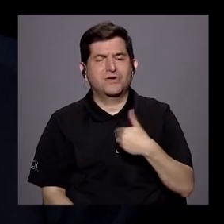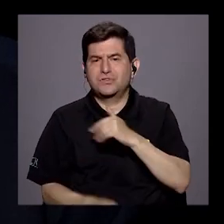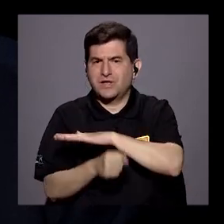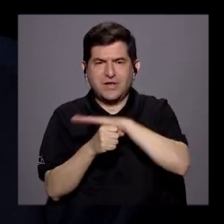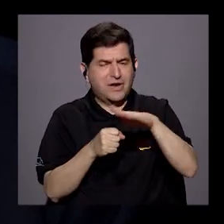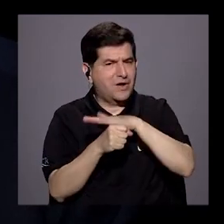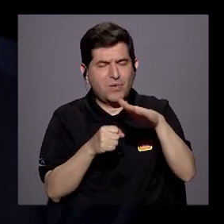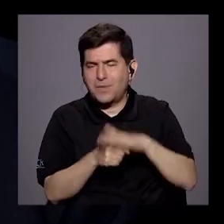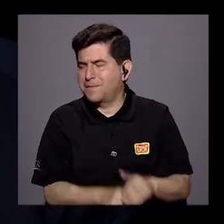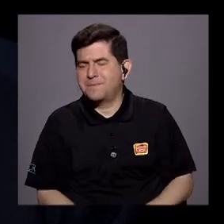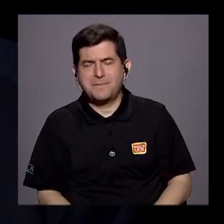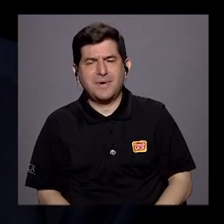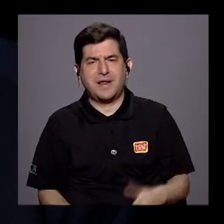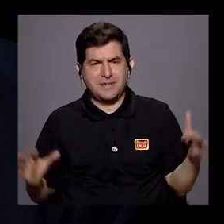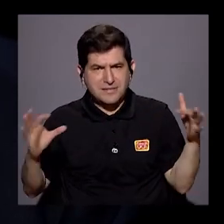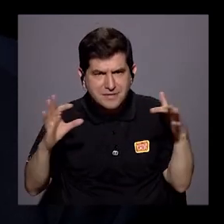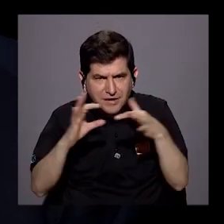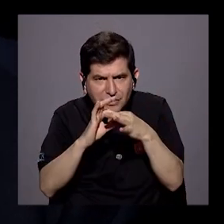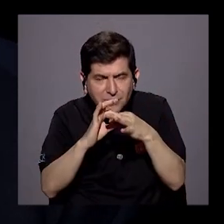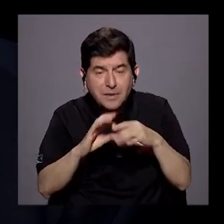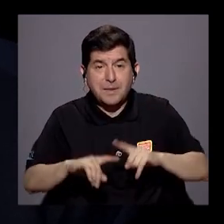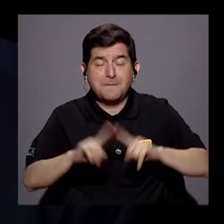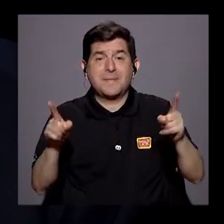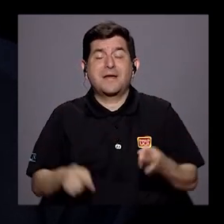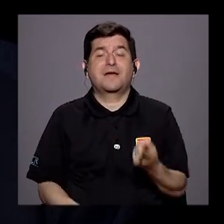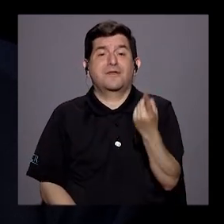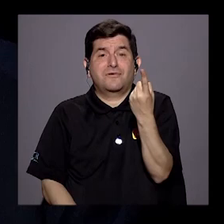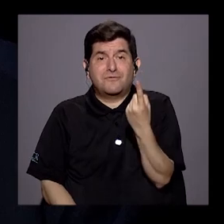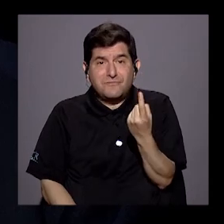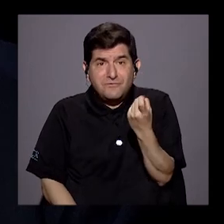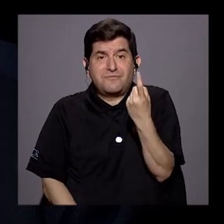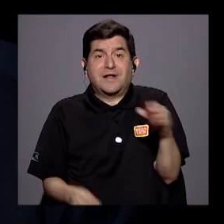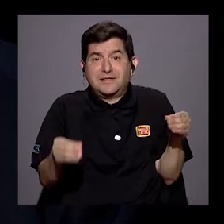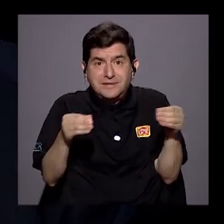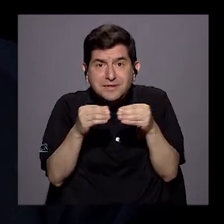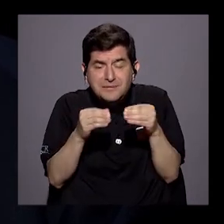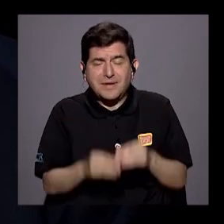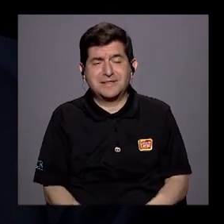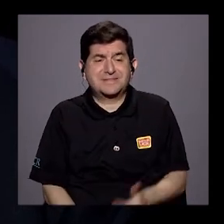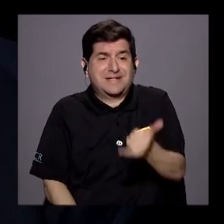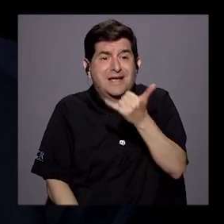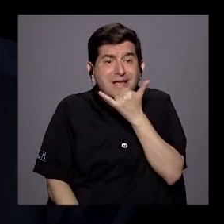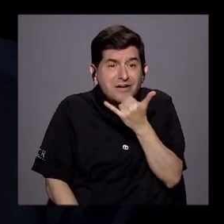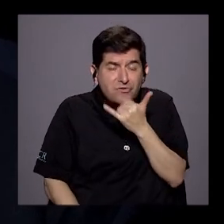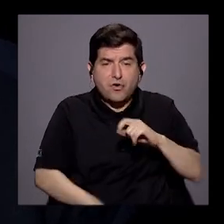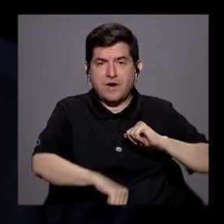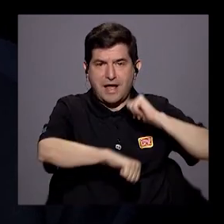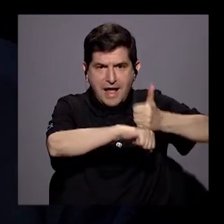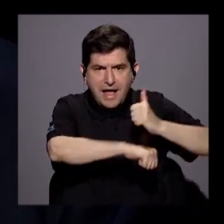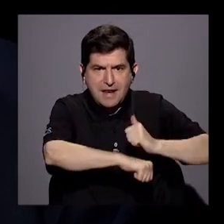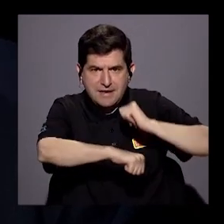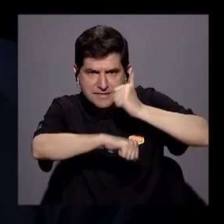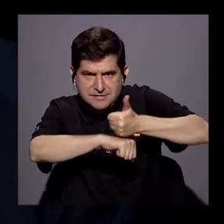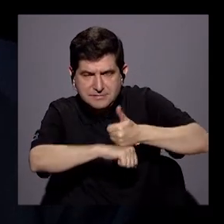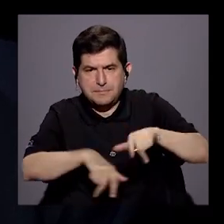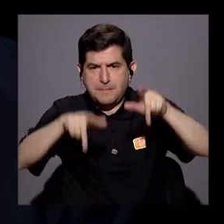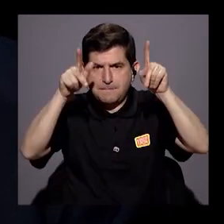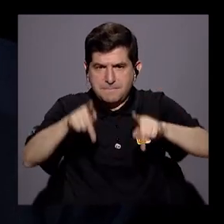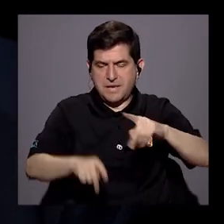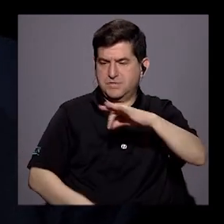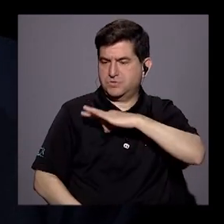no tiene la suficiente coordinación pero que además de que no tiene la suficiente coordinación ha tenido fallas en la determinación